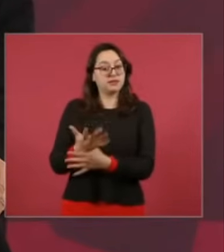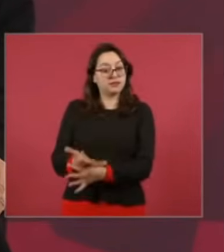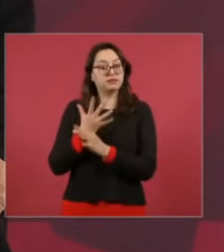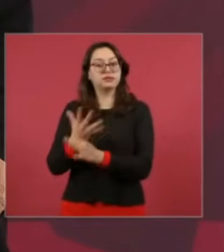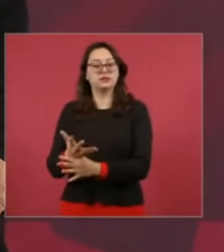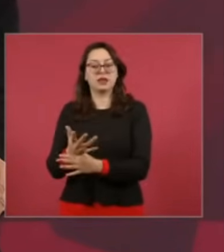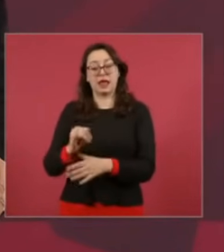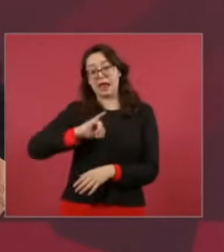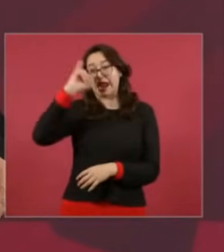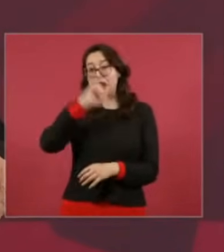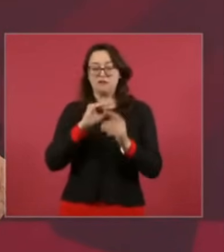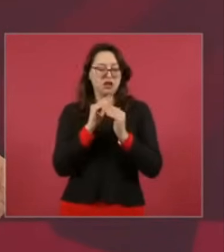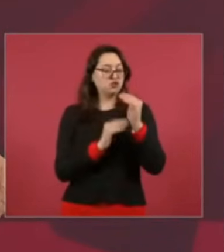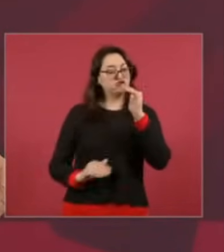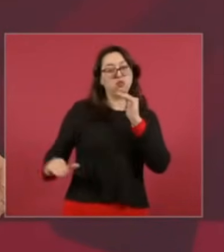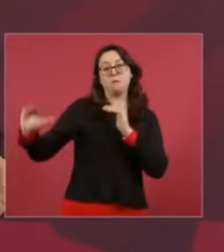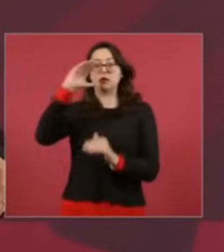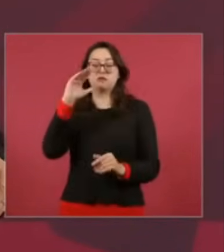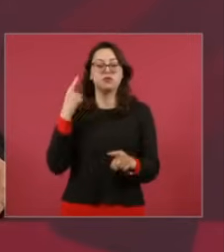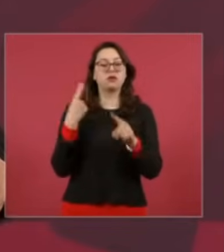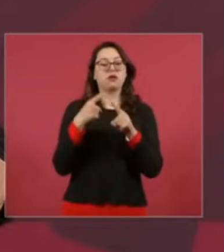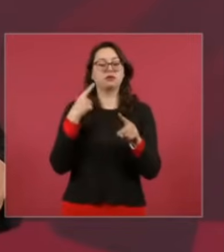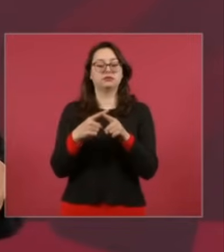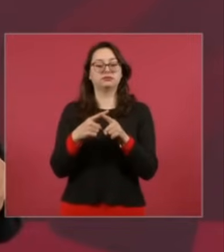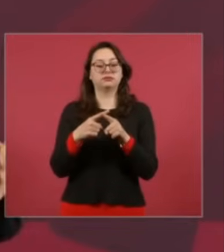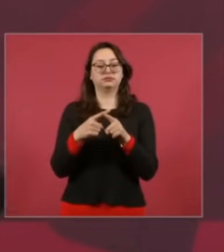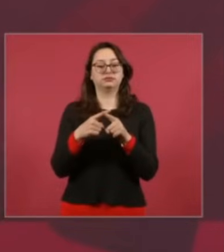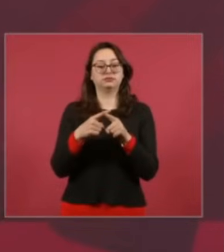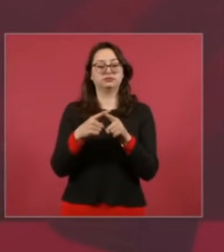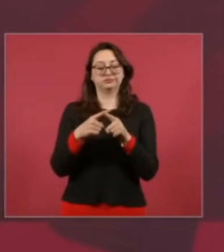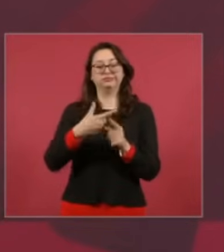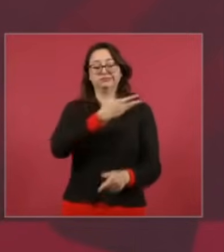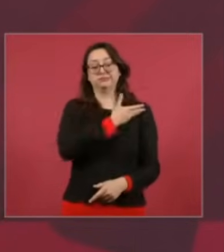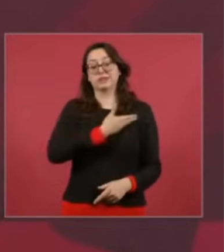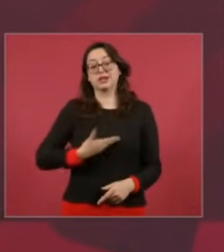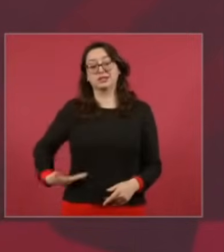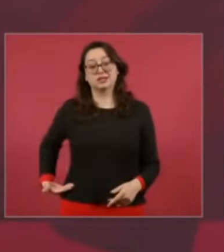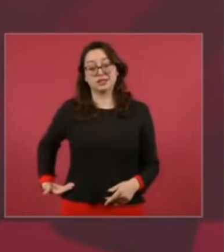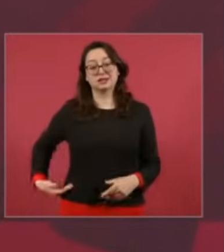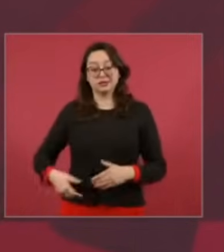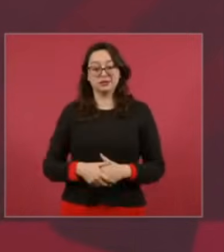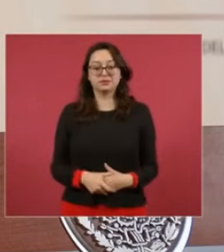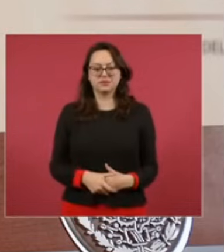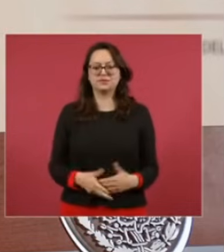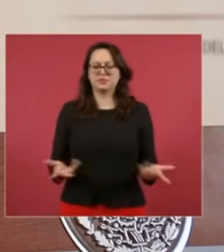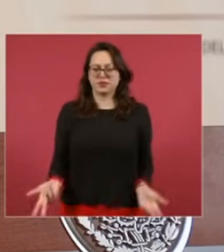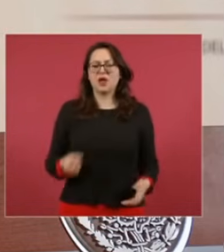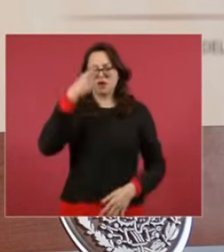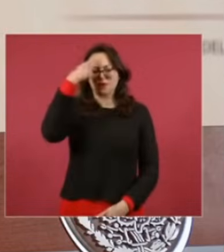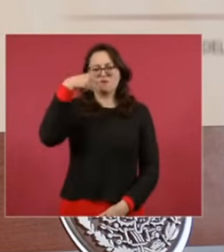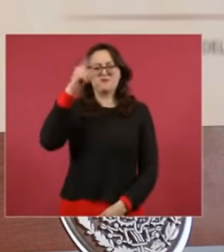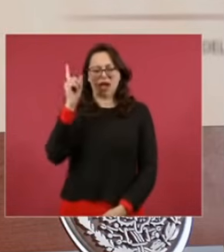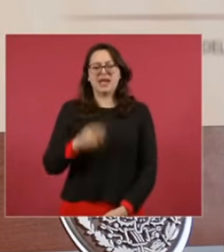Entonces, a ellos los culpan